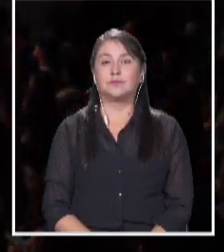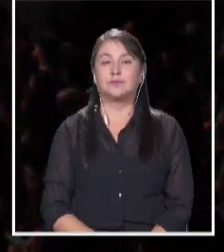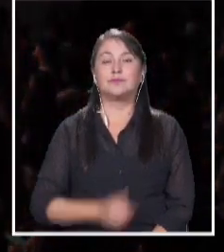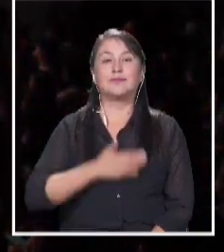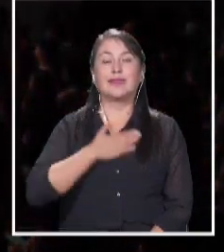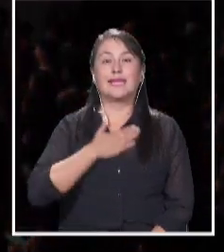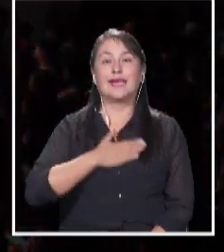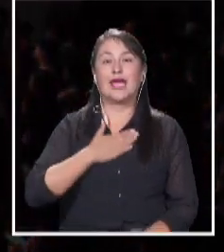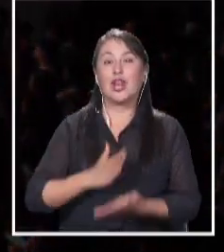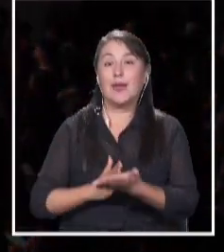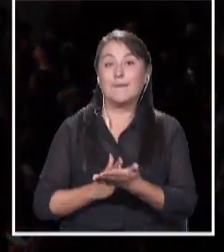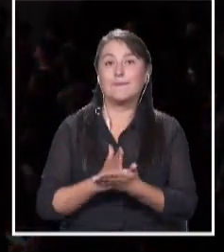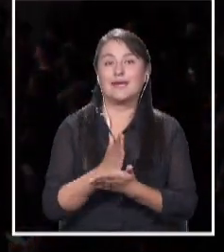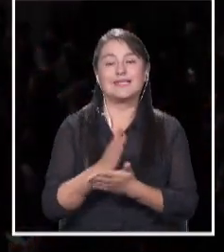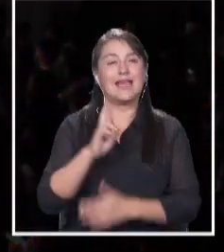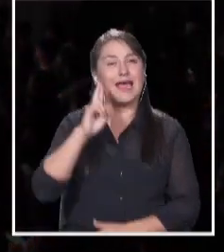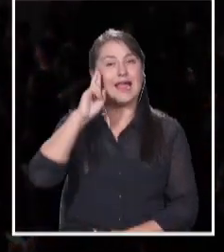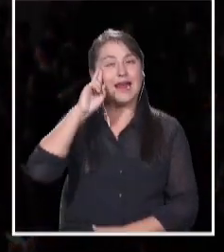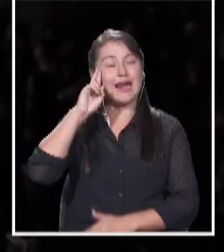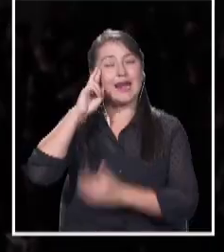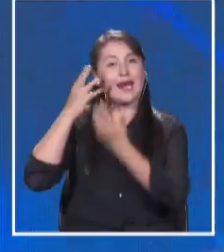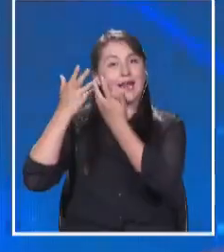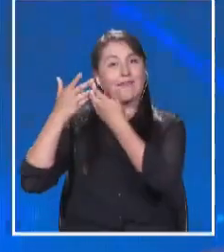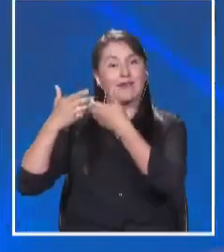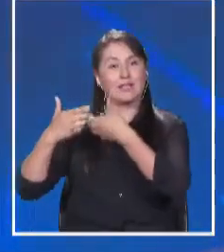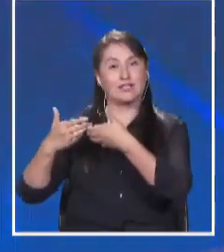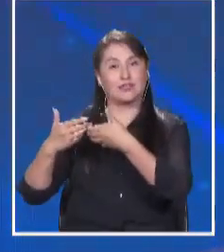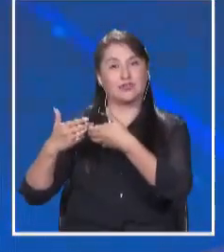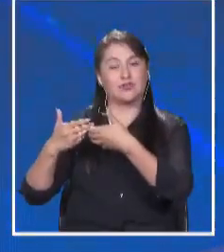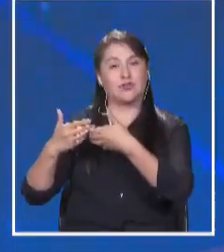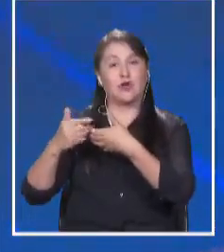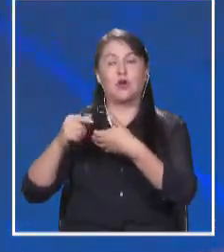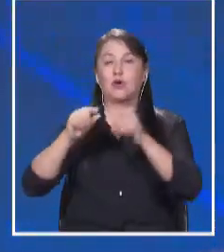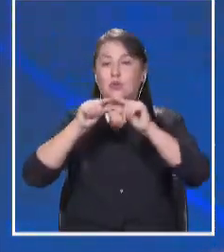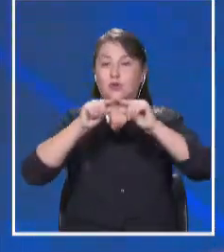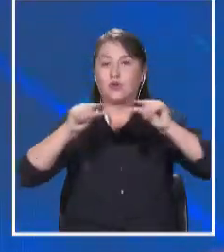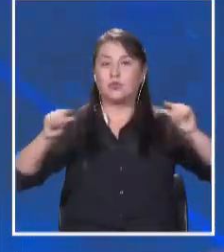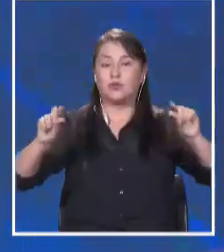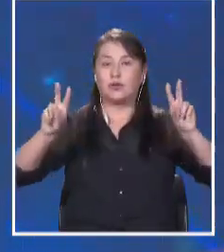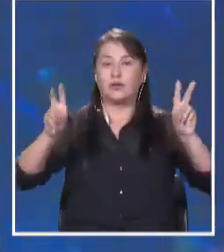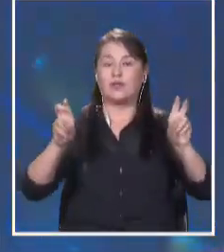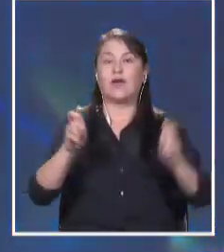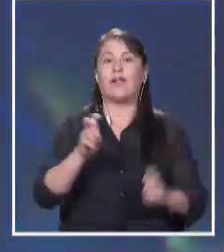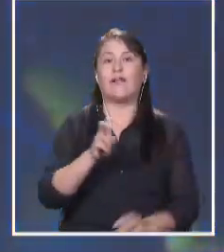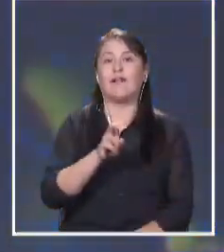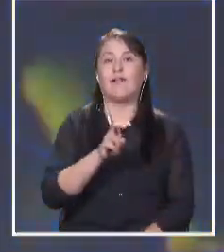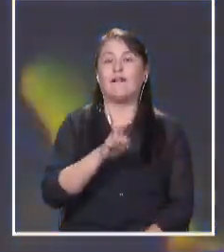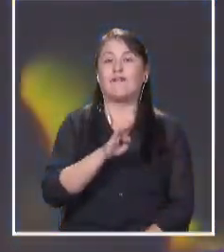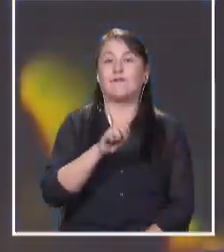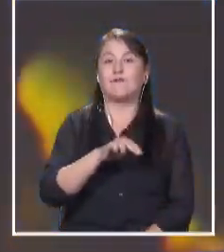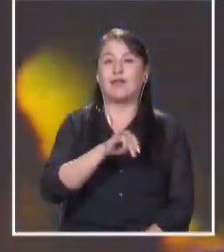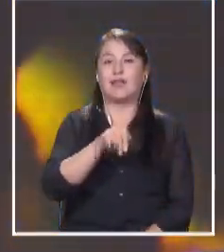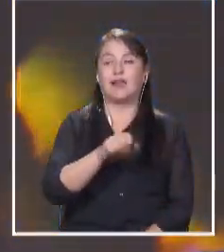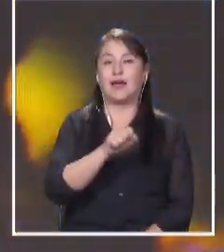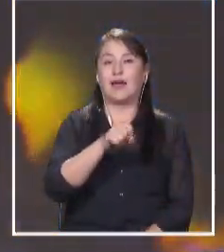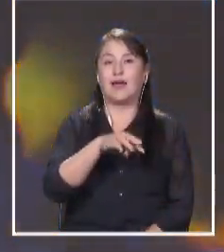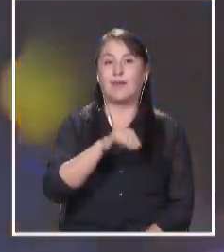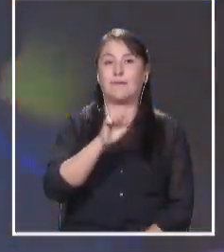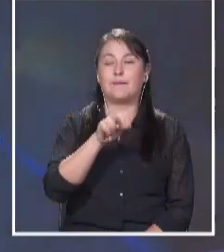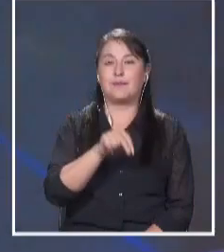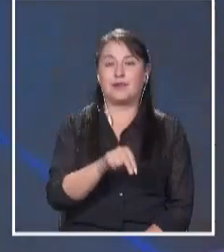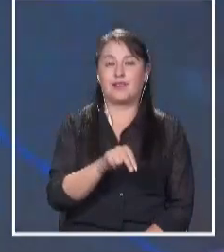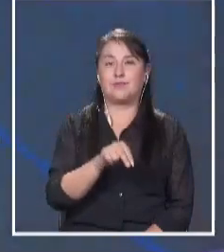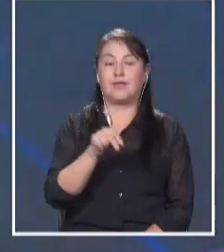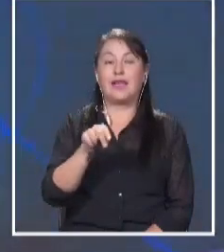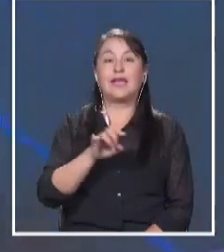Quiero partir estas reflexiones con una cita, con una línea de Benjamín Subercaseaux en su Chile o una loca